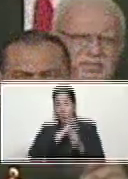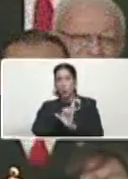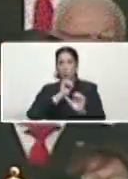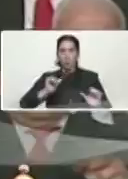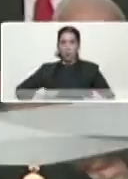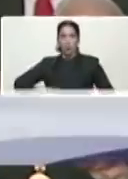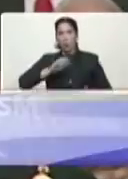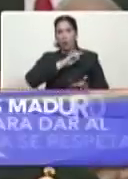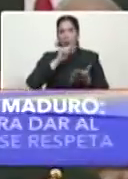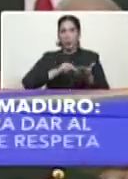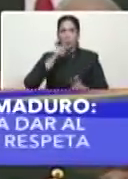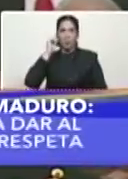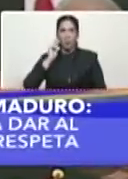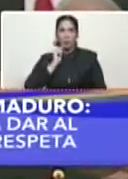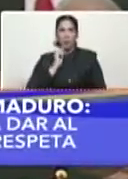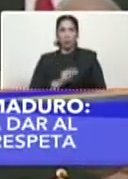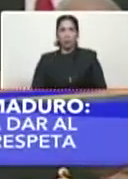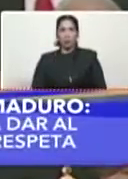Nacional Bolivariana.